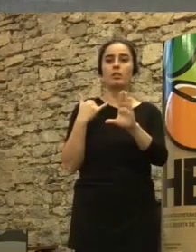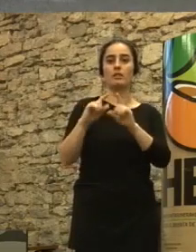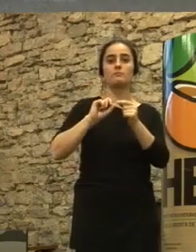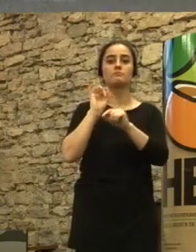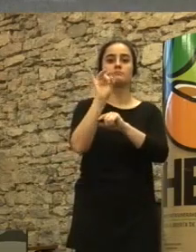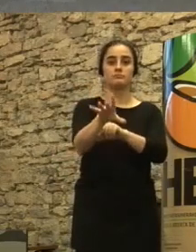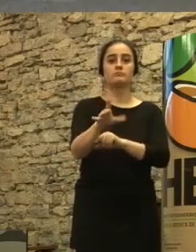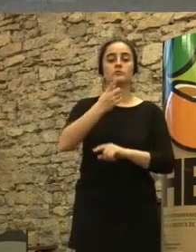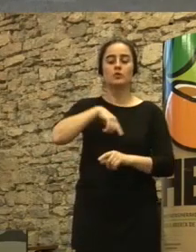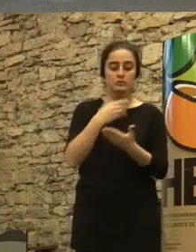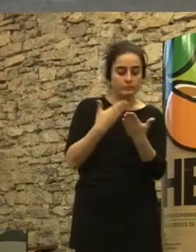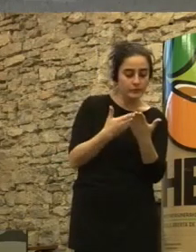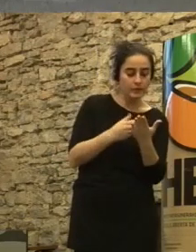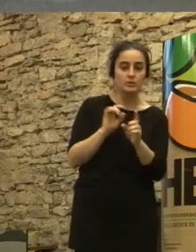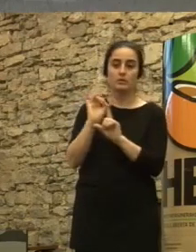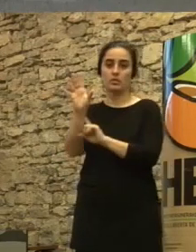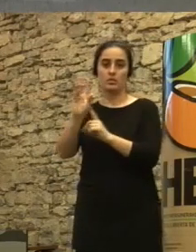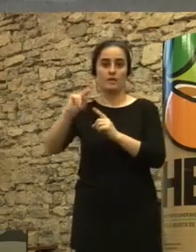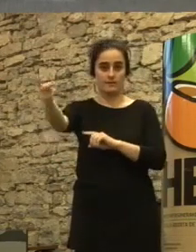nosotros verificamos y las devolvemos, ¿no?